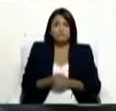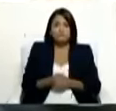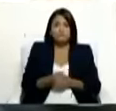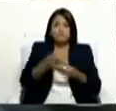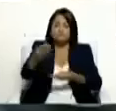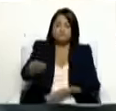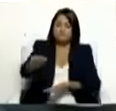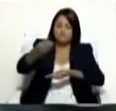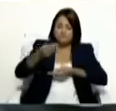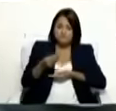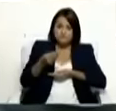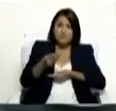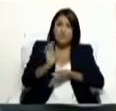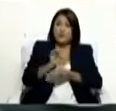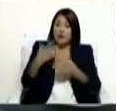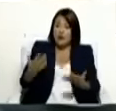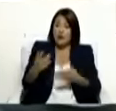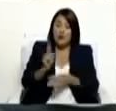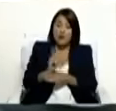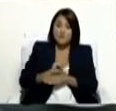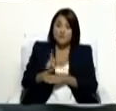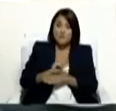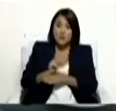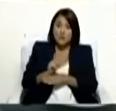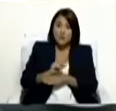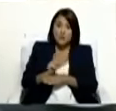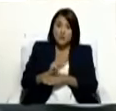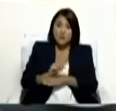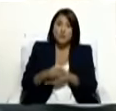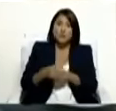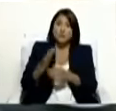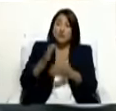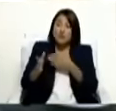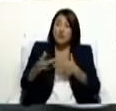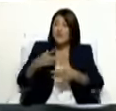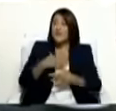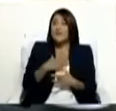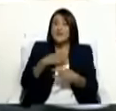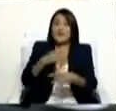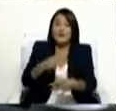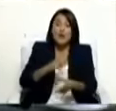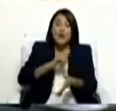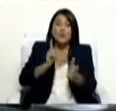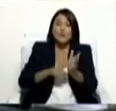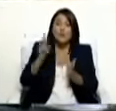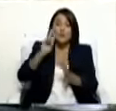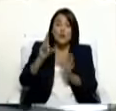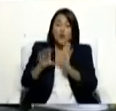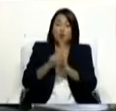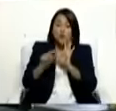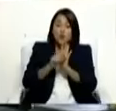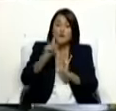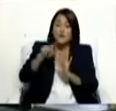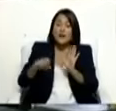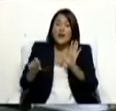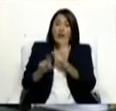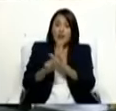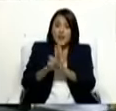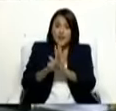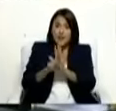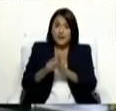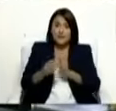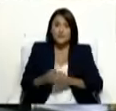atención a la urgencia que expresa al interés nacional, a la Constitución y a la ley y